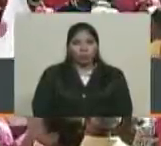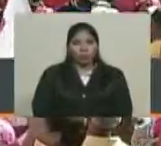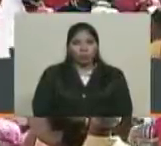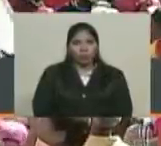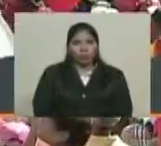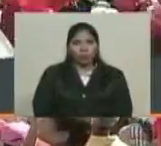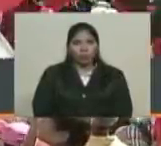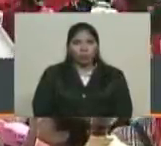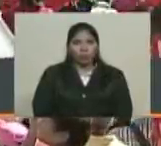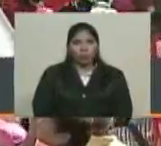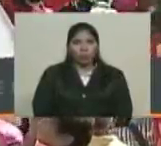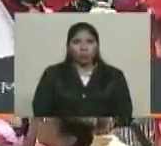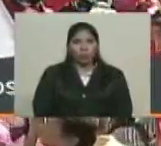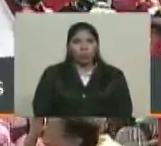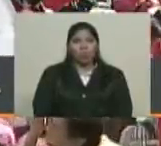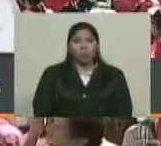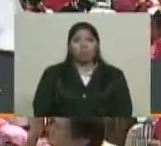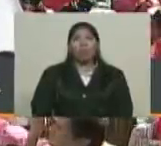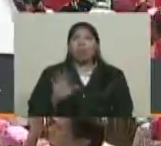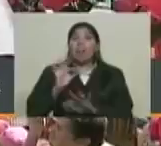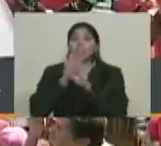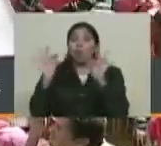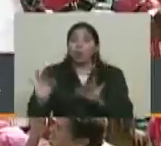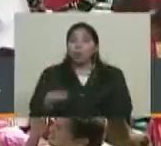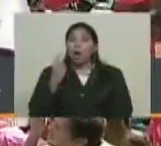Ese es el escenario número uno.